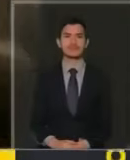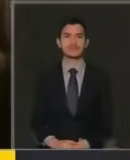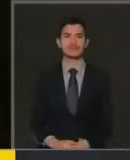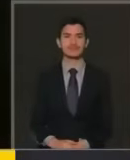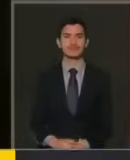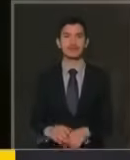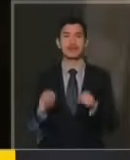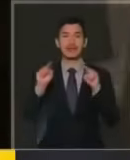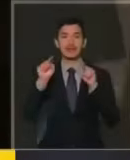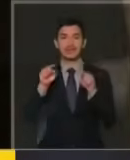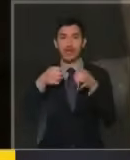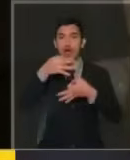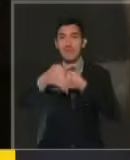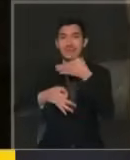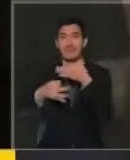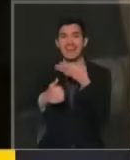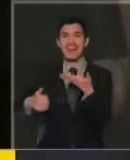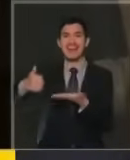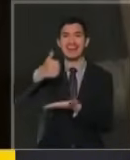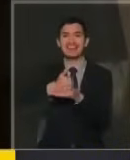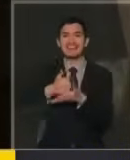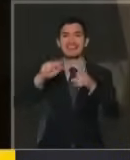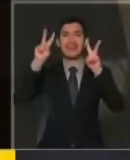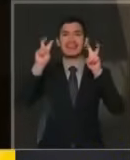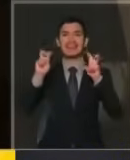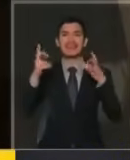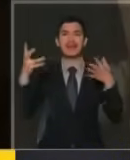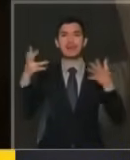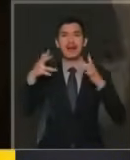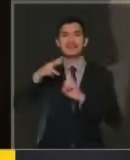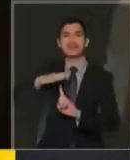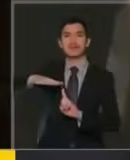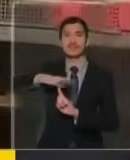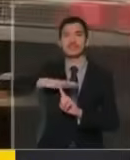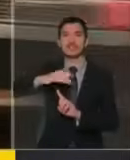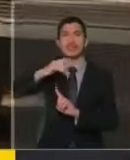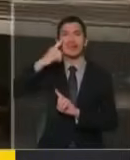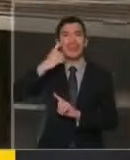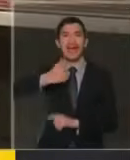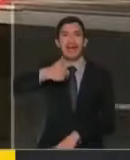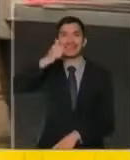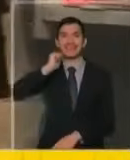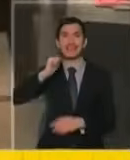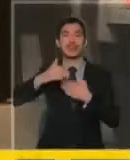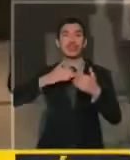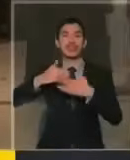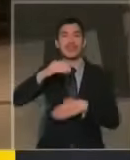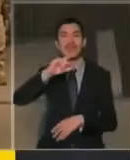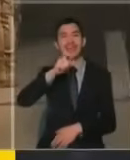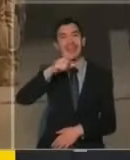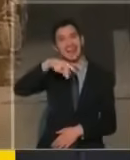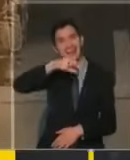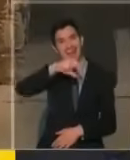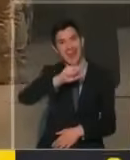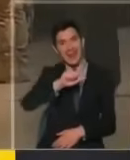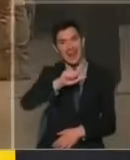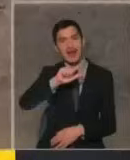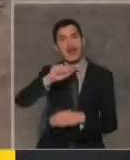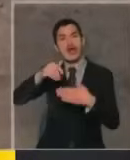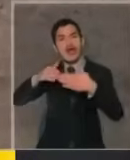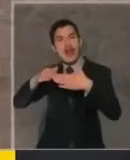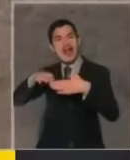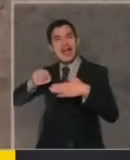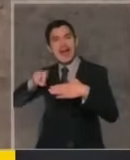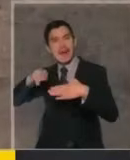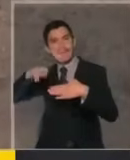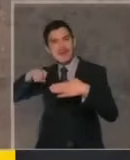Eso era lo que comentaba entonces la alcaldesa respecto a toda esta situación. El día de ayer fue en General Arriagada con Carmen, a 2 cuadras del homicidio de